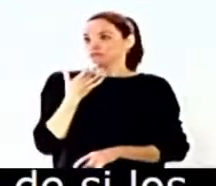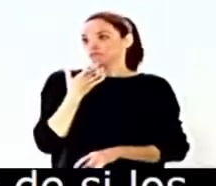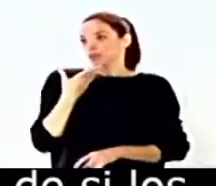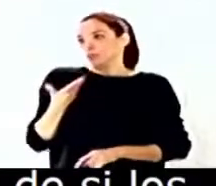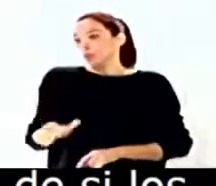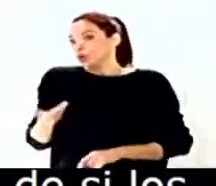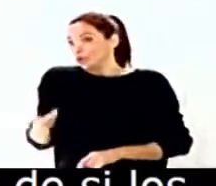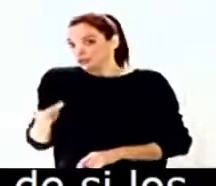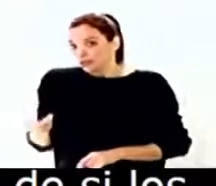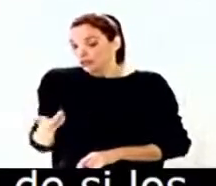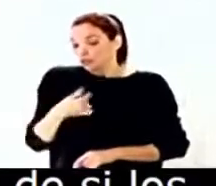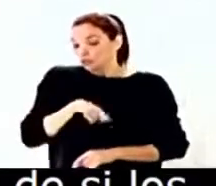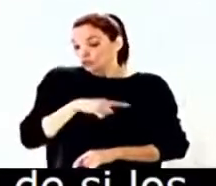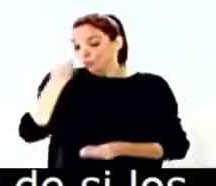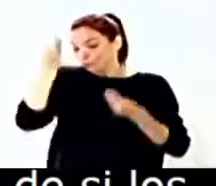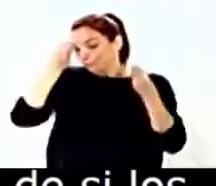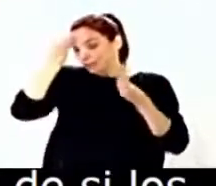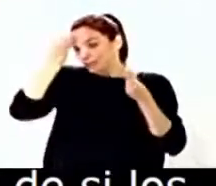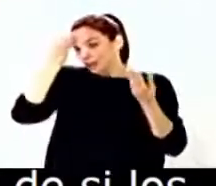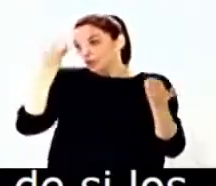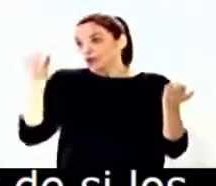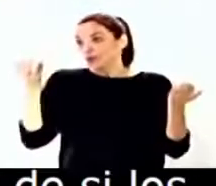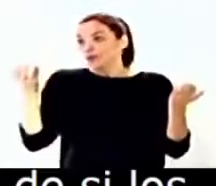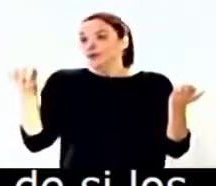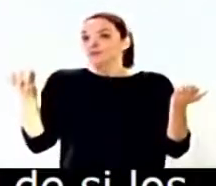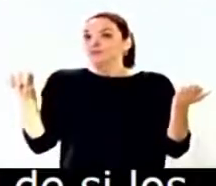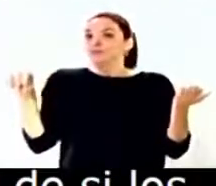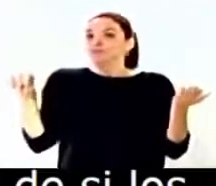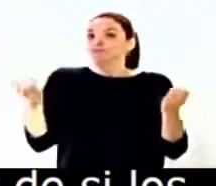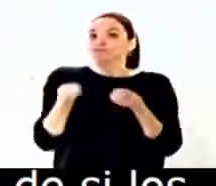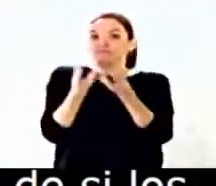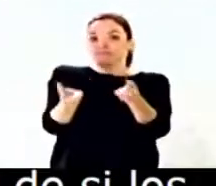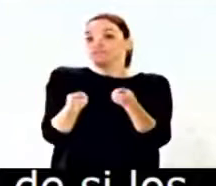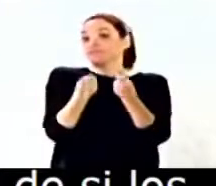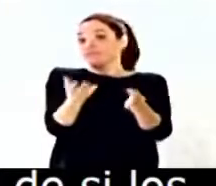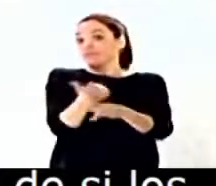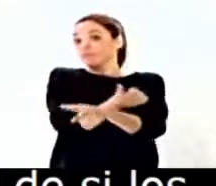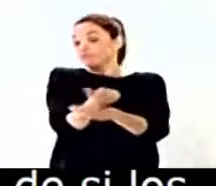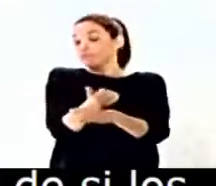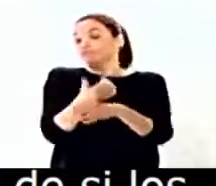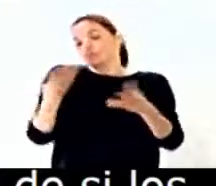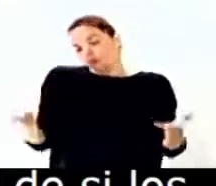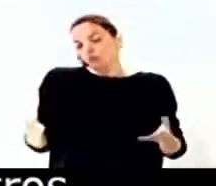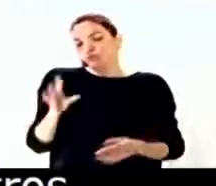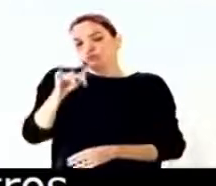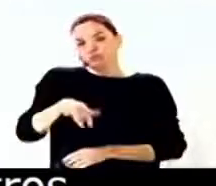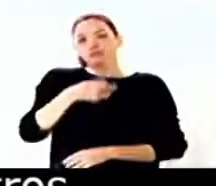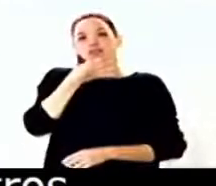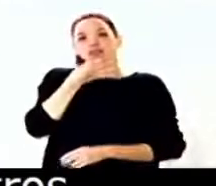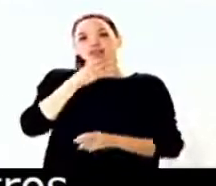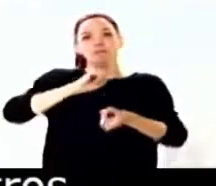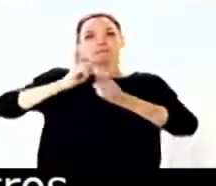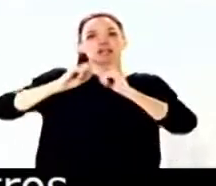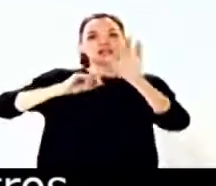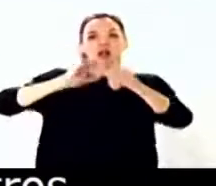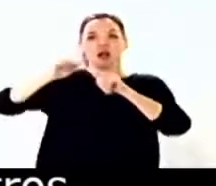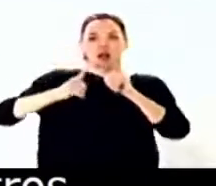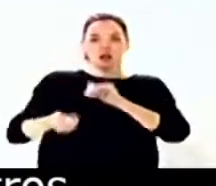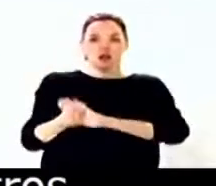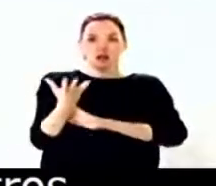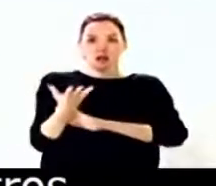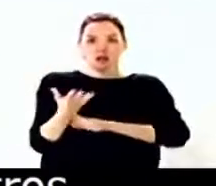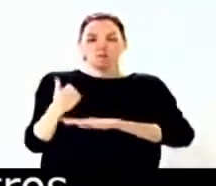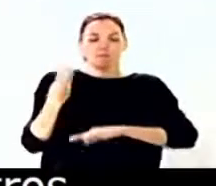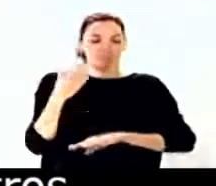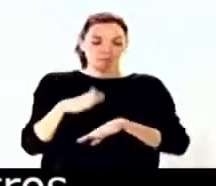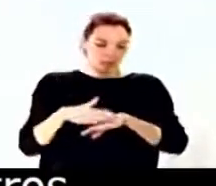consideremos que debe transmitirse a la ciudadanía, pues se convocará esta tarde una rueda de prensa para